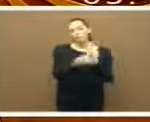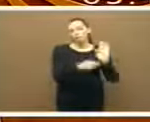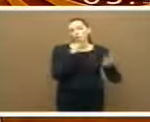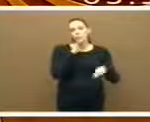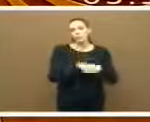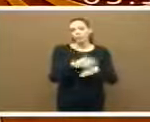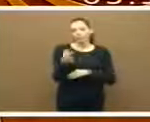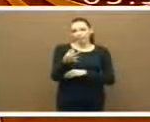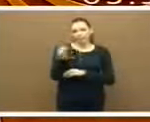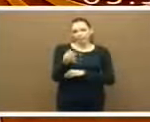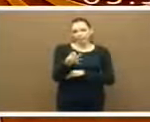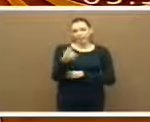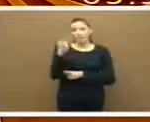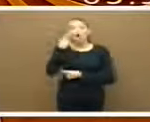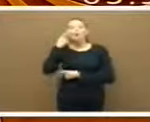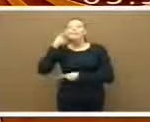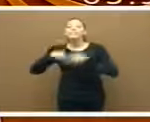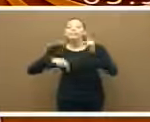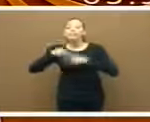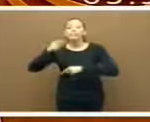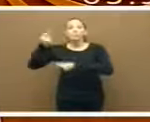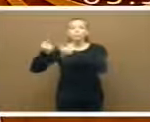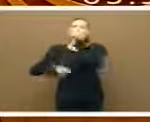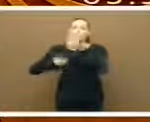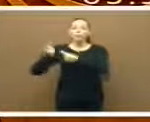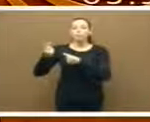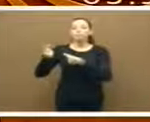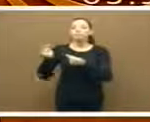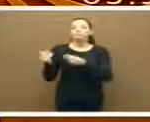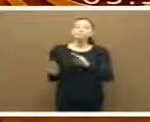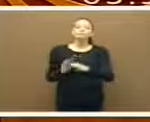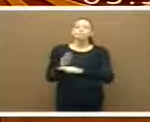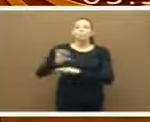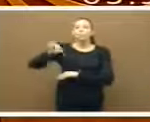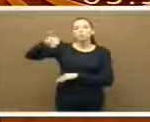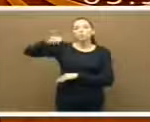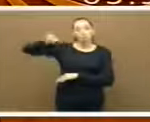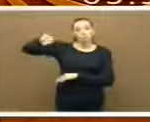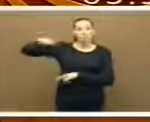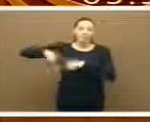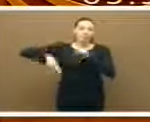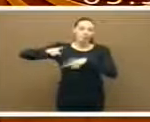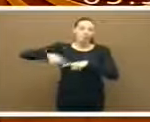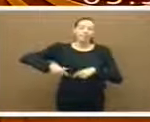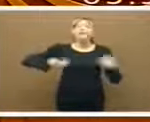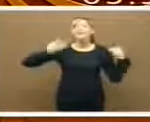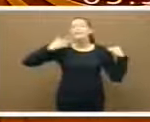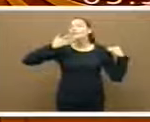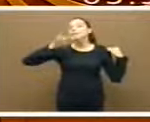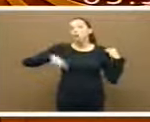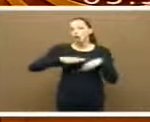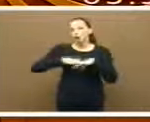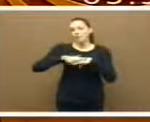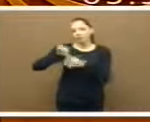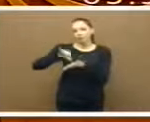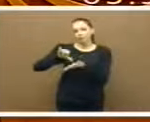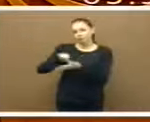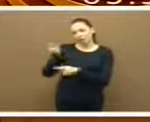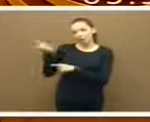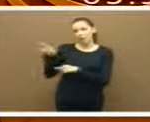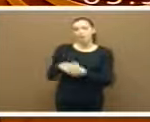el importe de las partidas presupuestarias destinadas a tal fin que se aprueben por parte de la Administración central, y eso es algo que no se puede